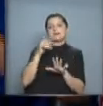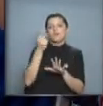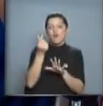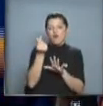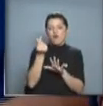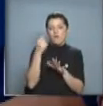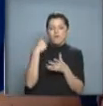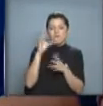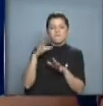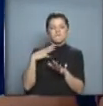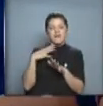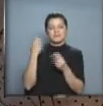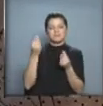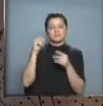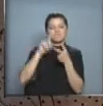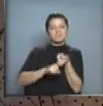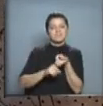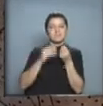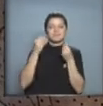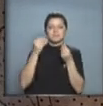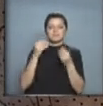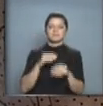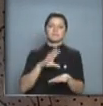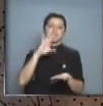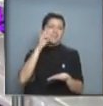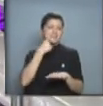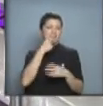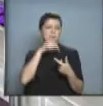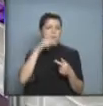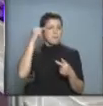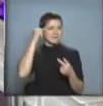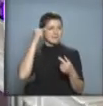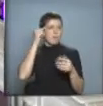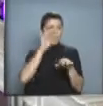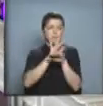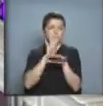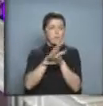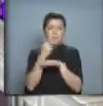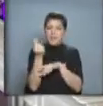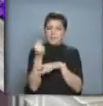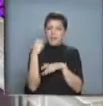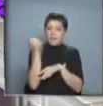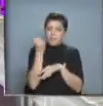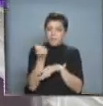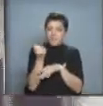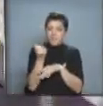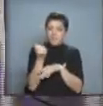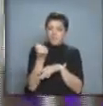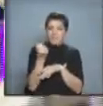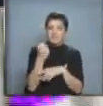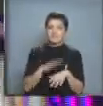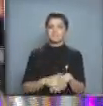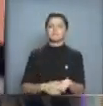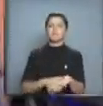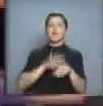Pero ¿por qué estamos llegando tanto en función a, claro, la plata? Suena como algo... No, pero en ese caso... ¿Cuántos chicos sí, entre lo que decía Irene, lo que